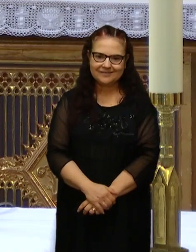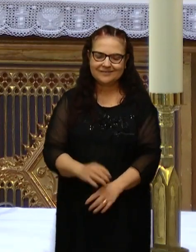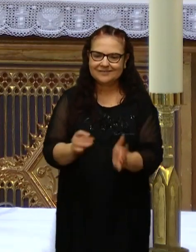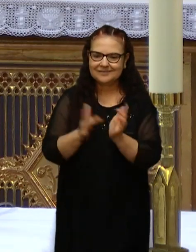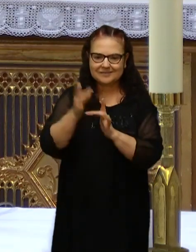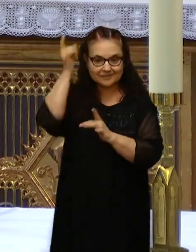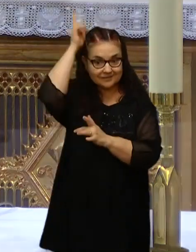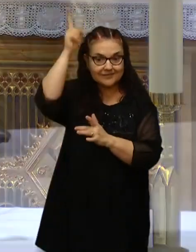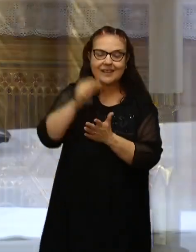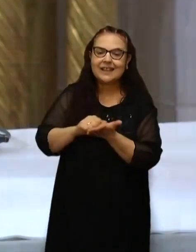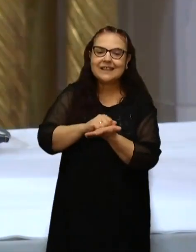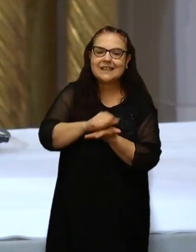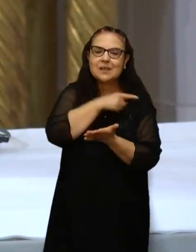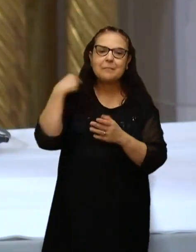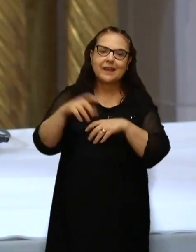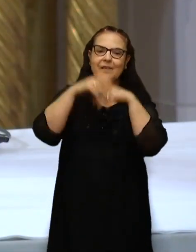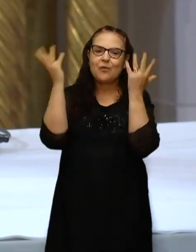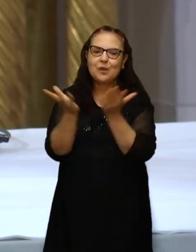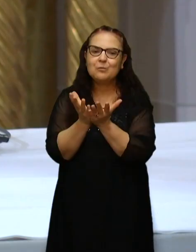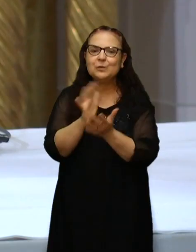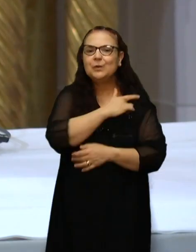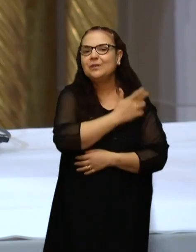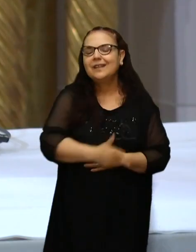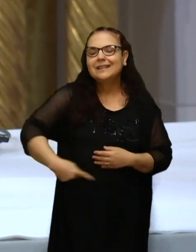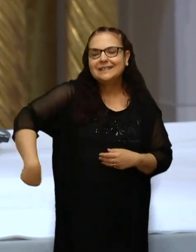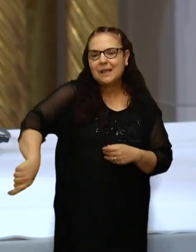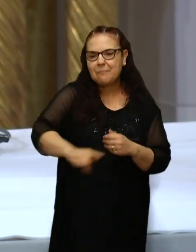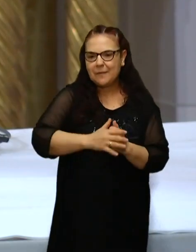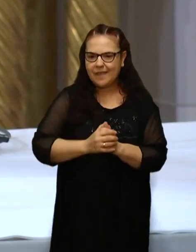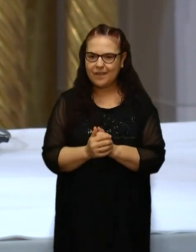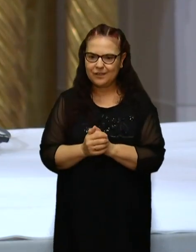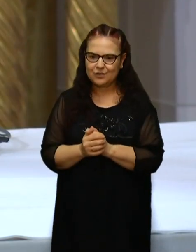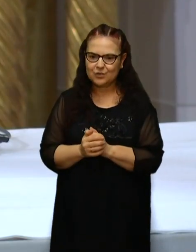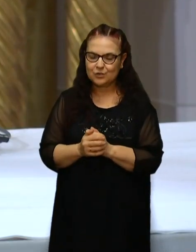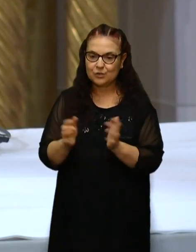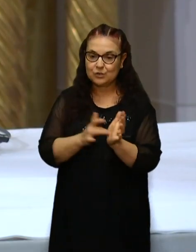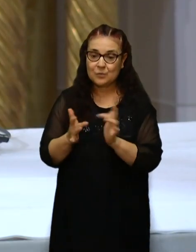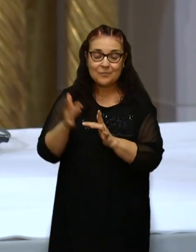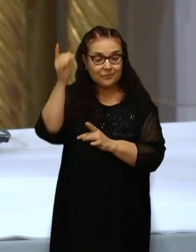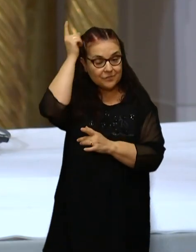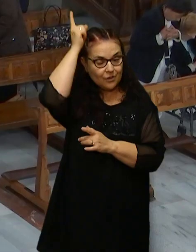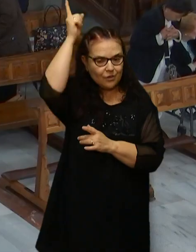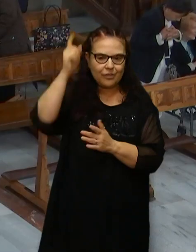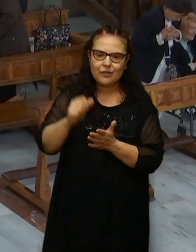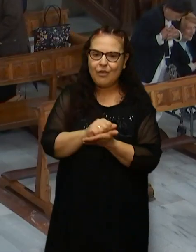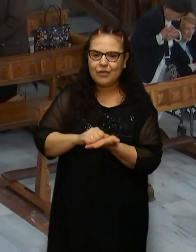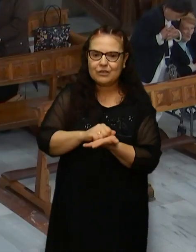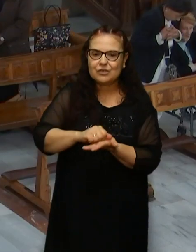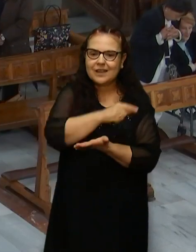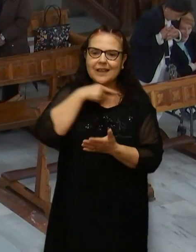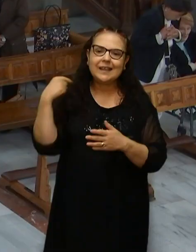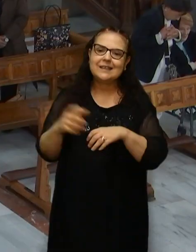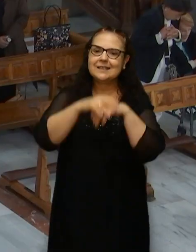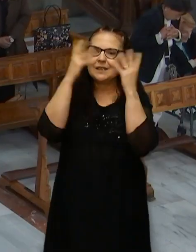Cordero de Dios, que quitas el pecado del mundo, ten piedad de nosotros. Cordero de